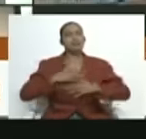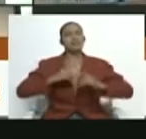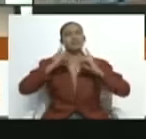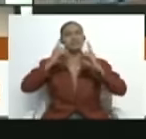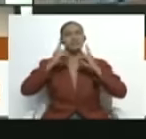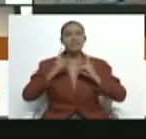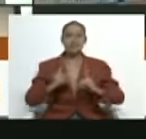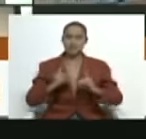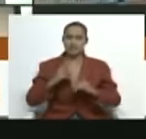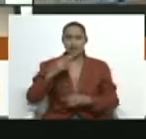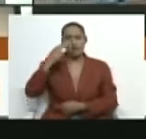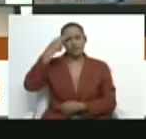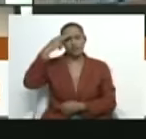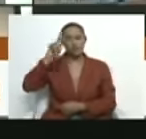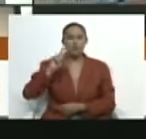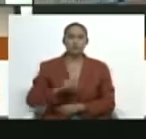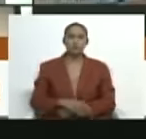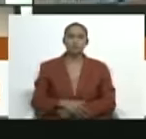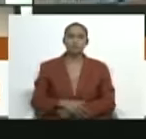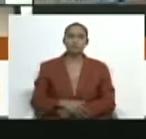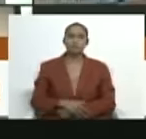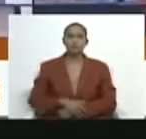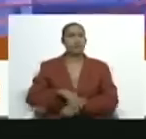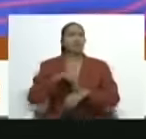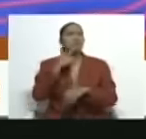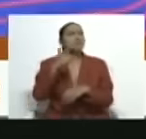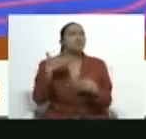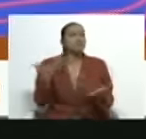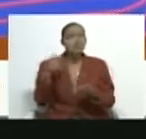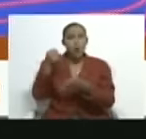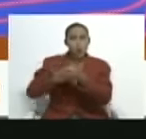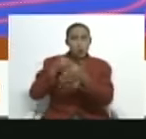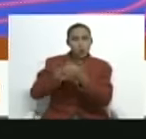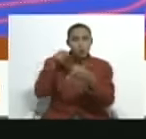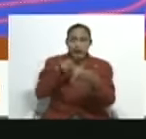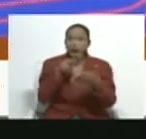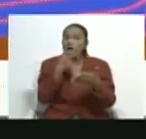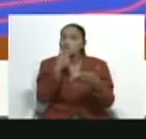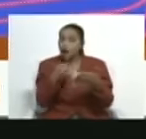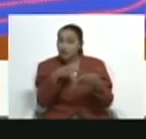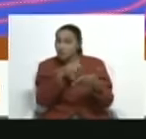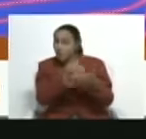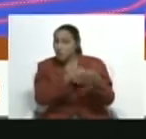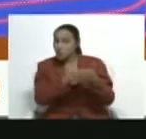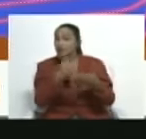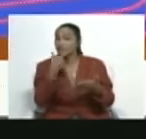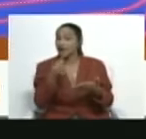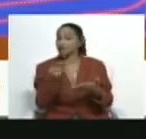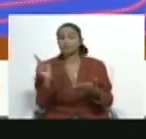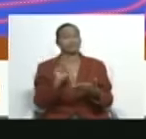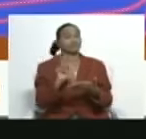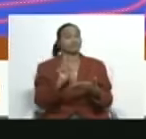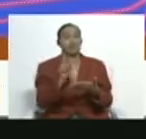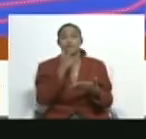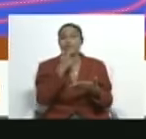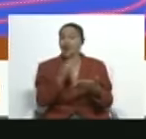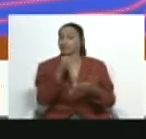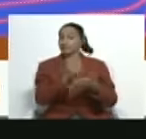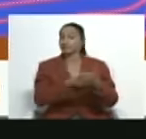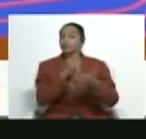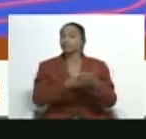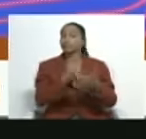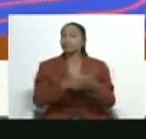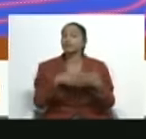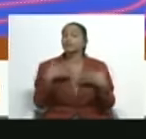México Quién dijo que esta lucha iba a ser fácil Nosotros sabemos que esta lucha no es fácil y más bien